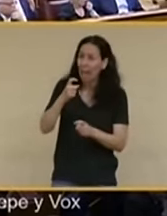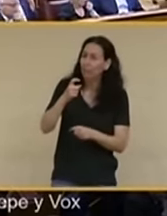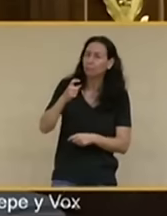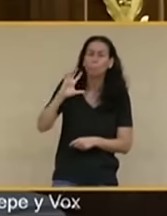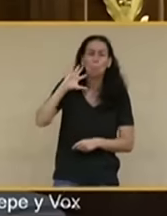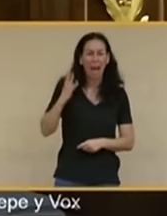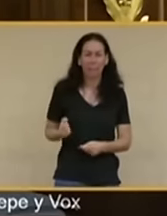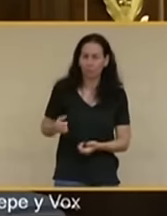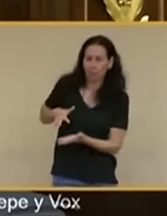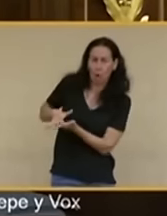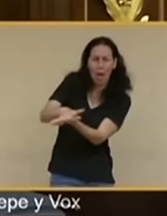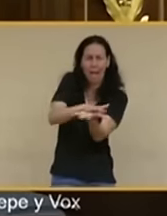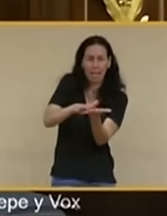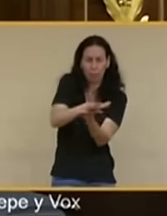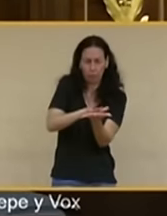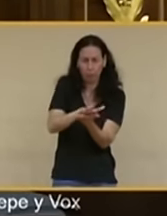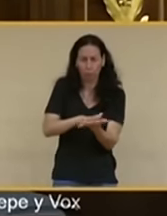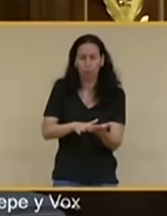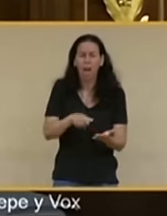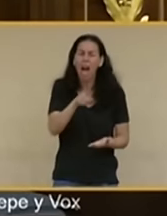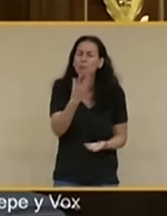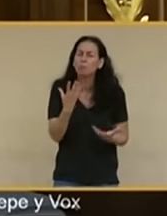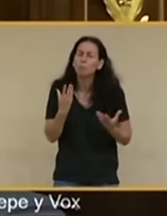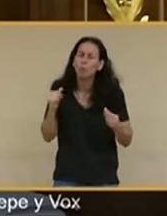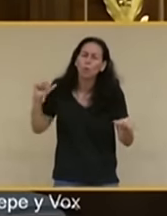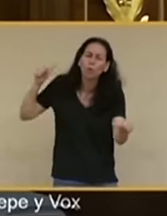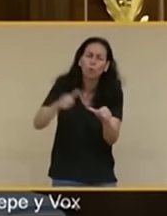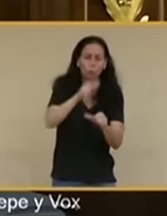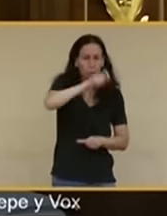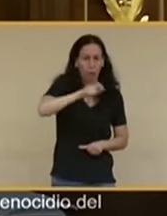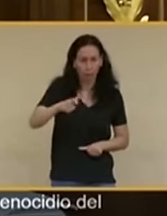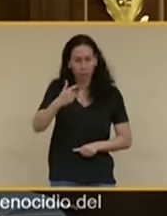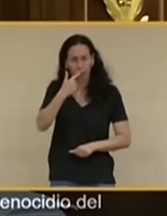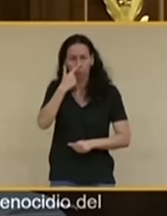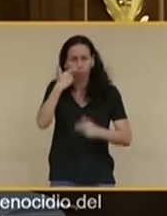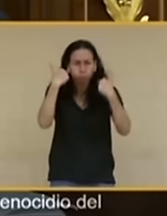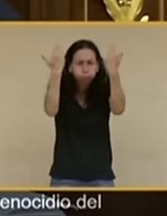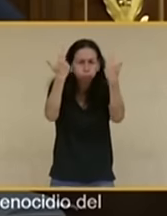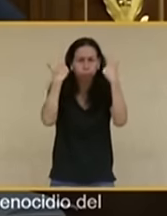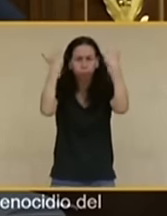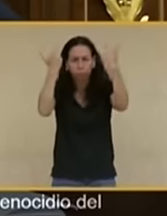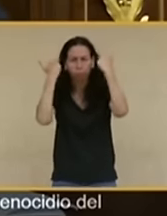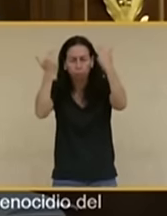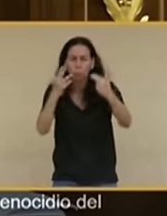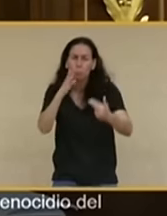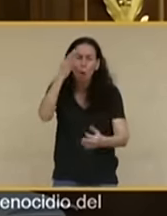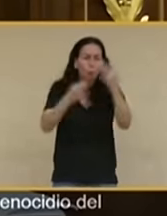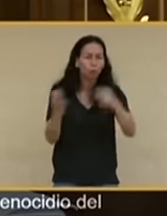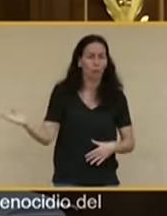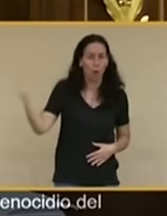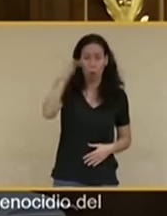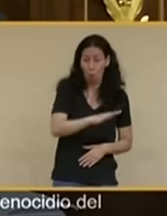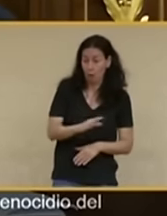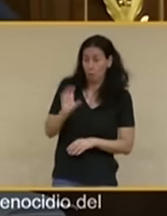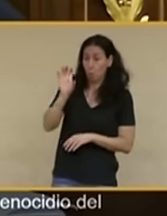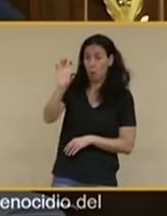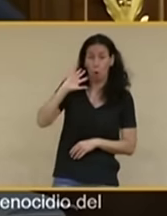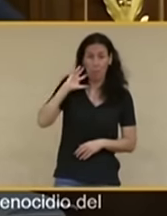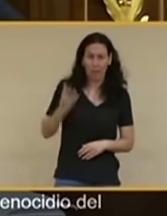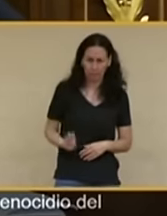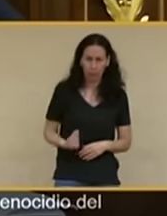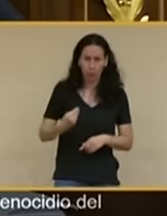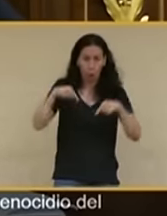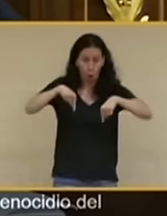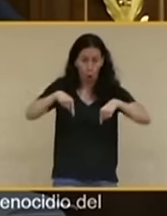palestino. Hay mucha gente que lleva años plantando cara a estas injusticias, como el diputado palestino Mustafa Barghouti, que hoy